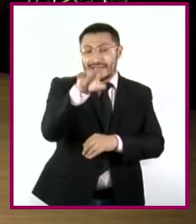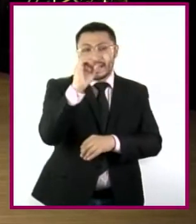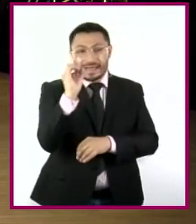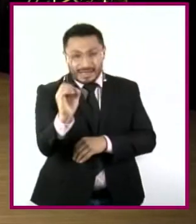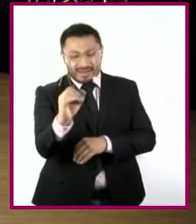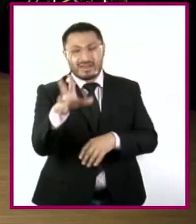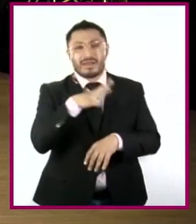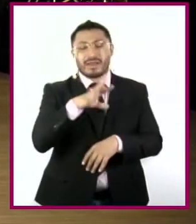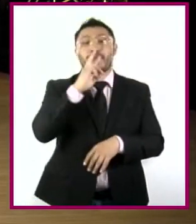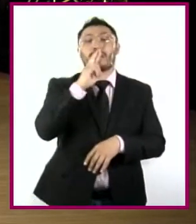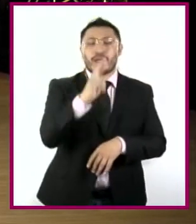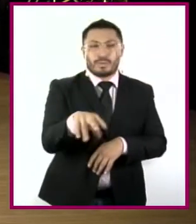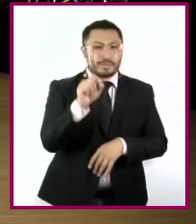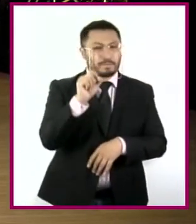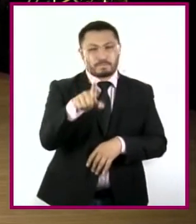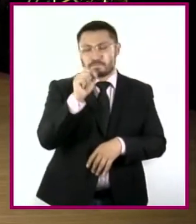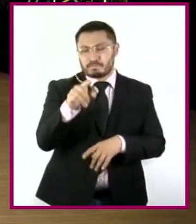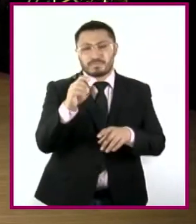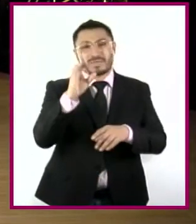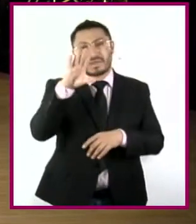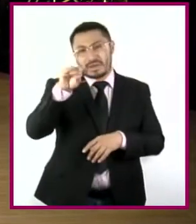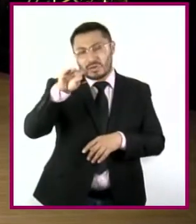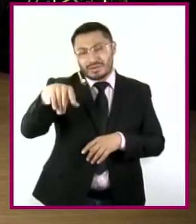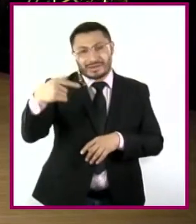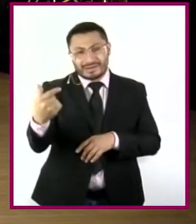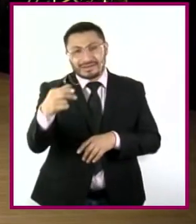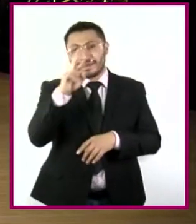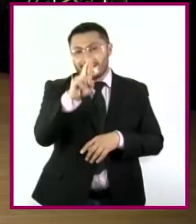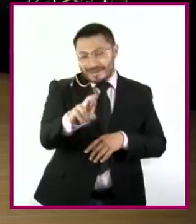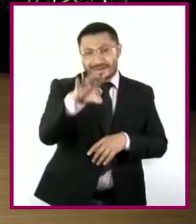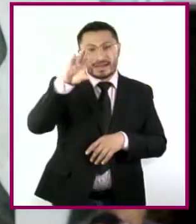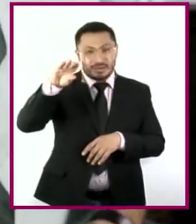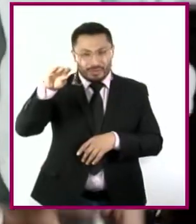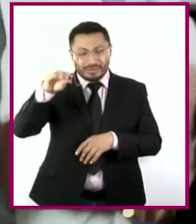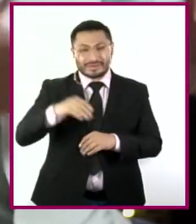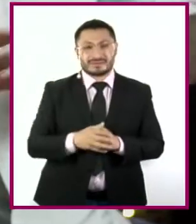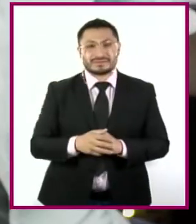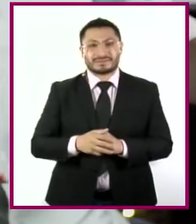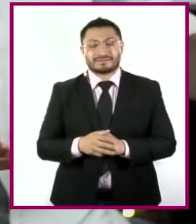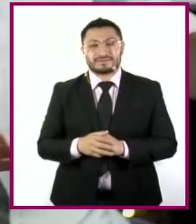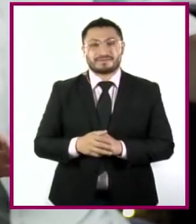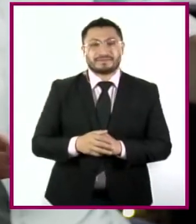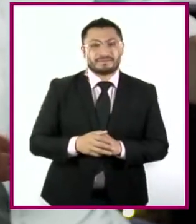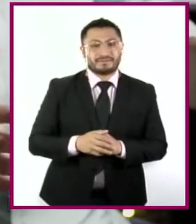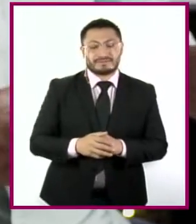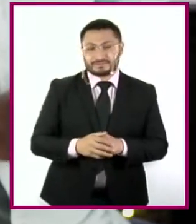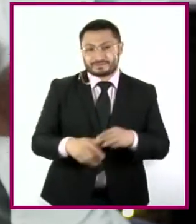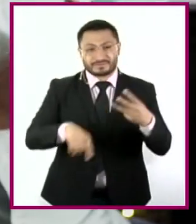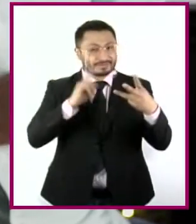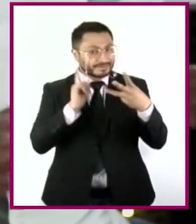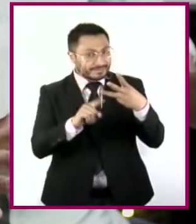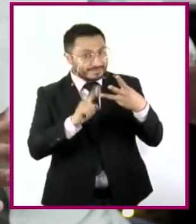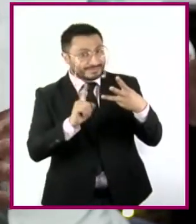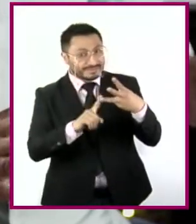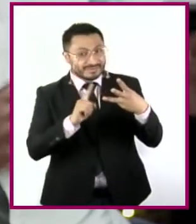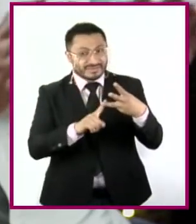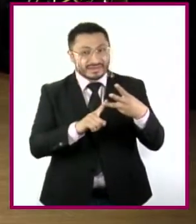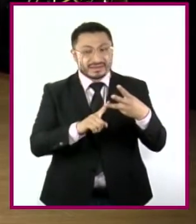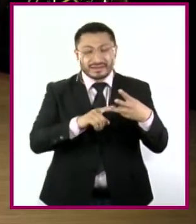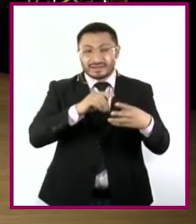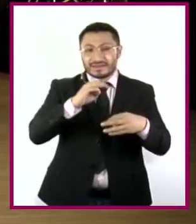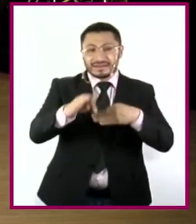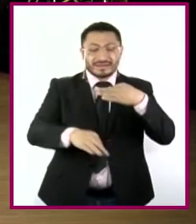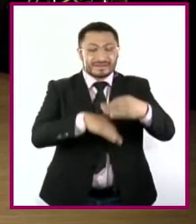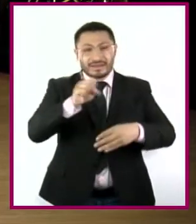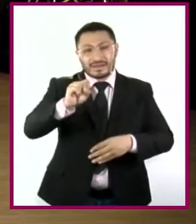nos da como resultado la misma rotación de 90 grados R90. En tercer lugar, para toda